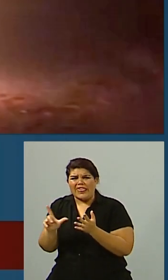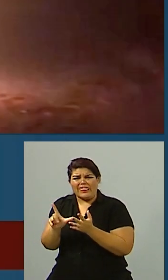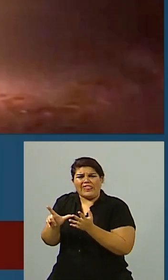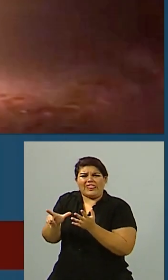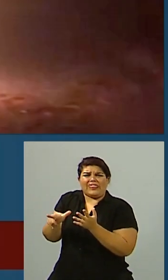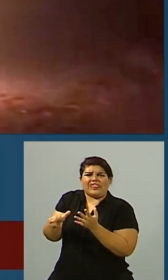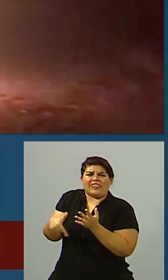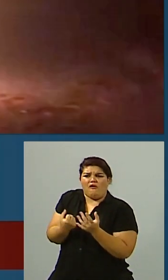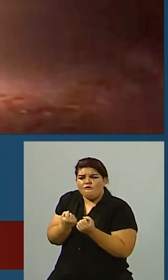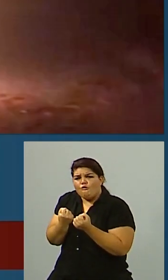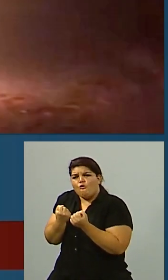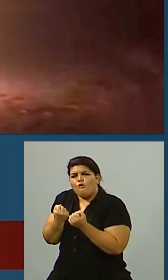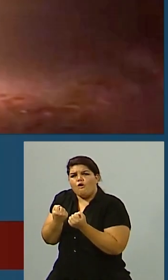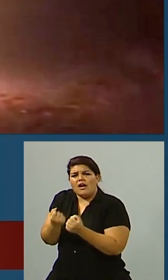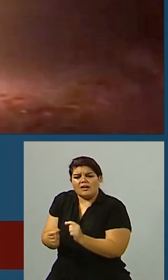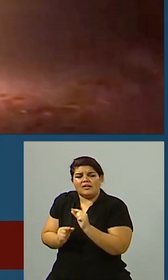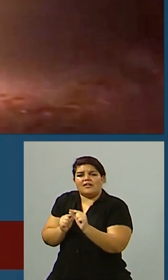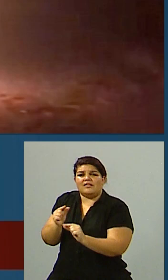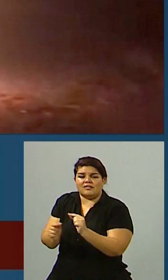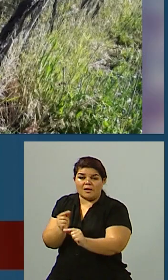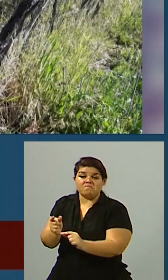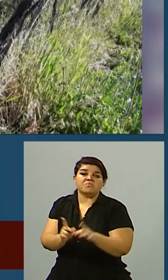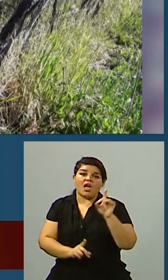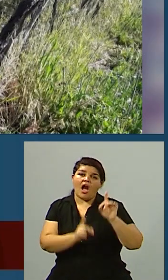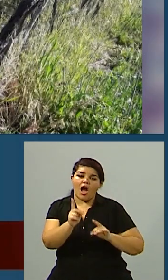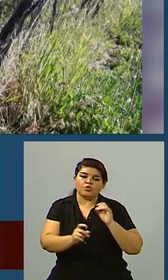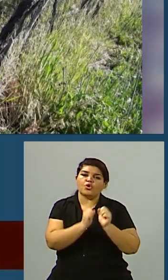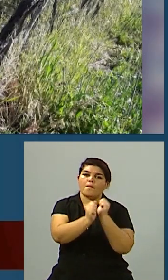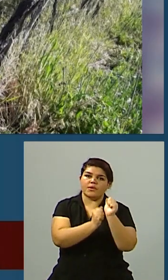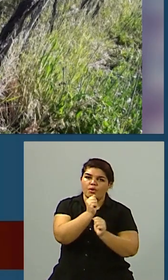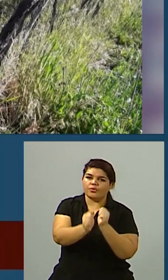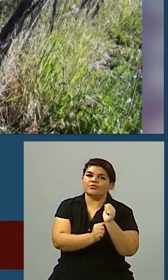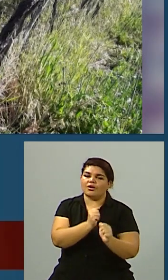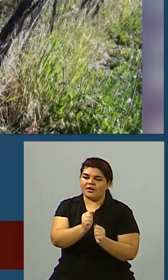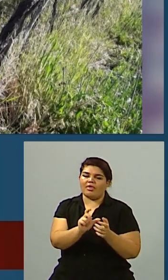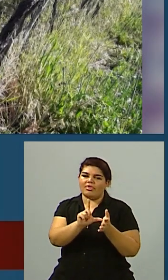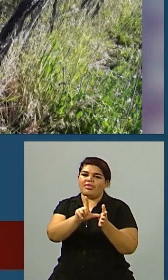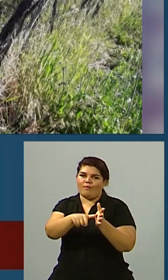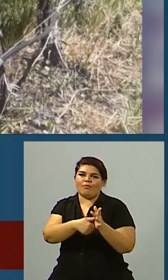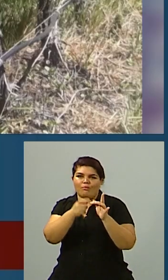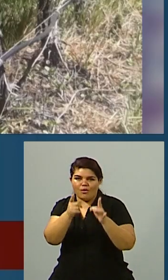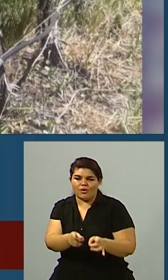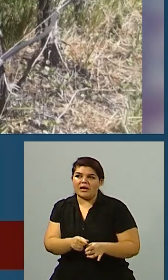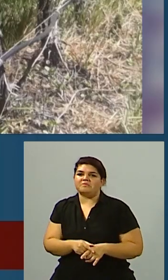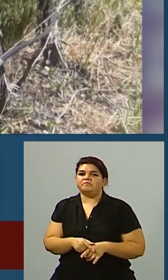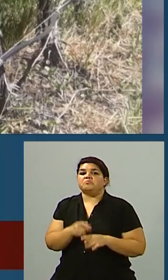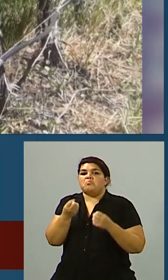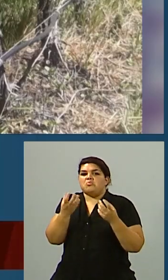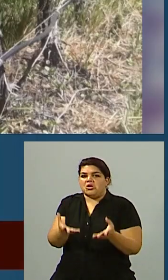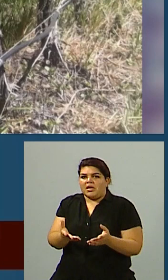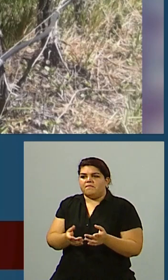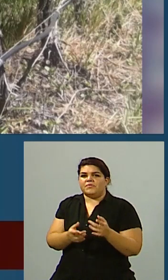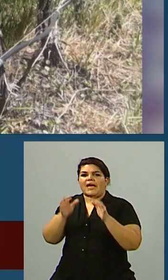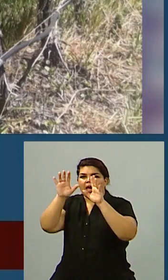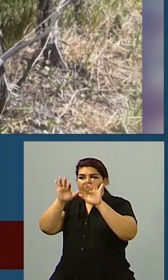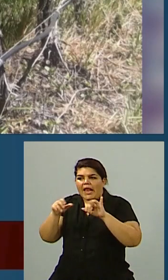esquema, es una helada importante porque encima normalmente están acompañados también después de granizos o de otro tipo de fenómenos